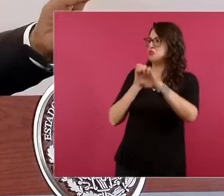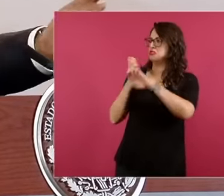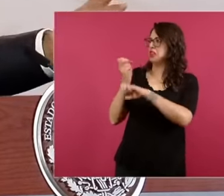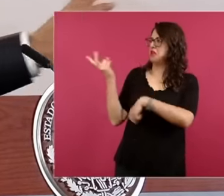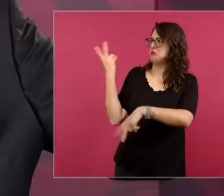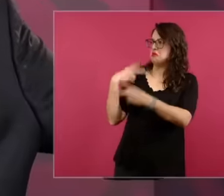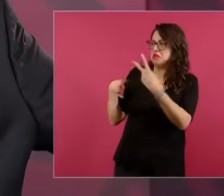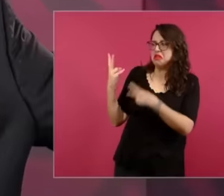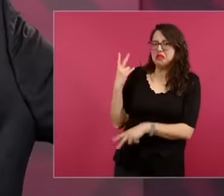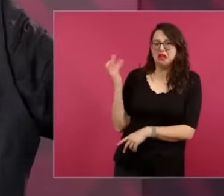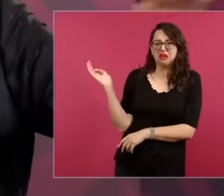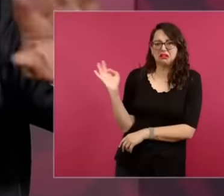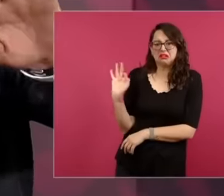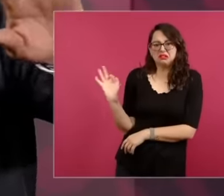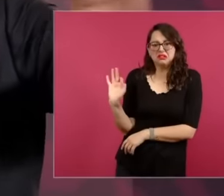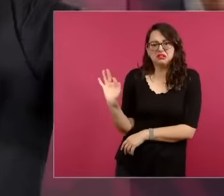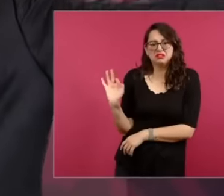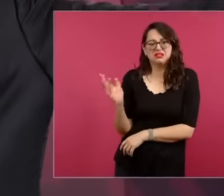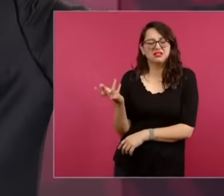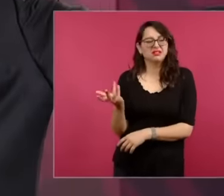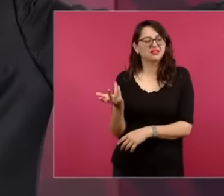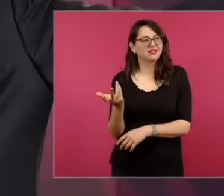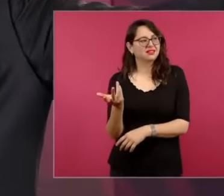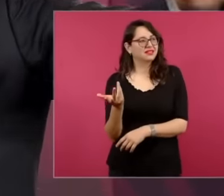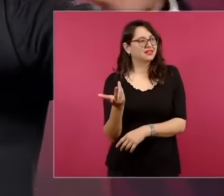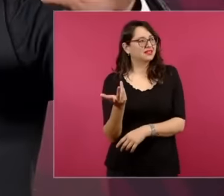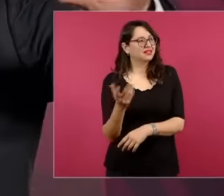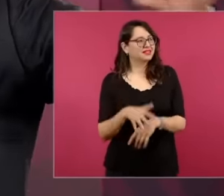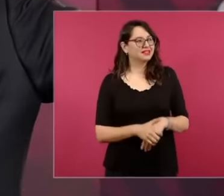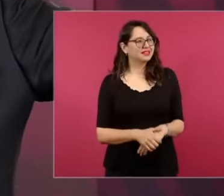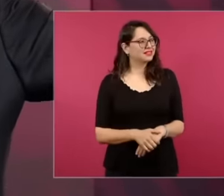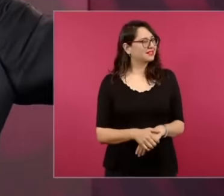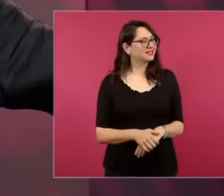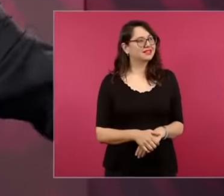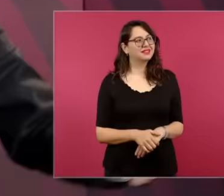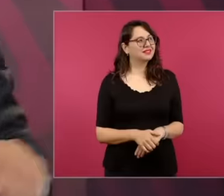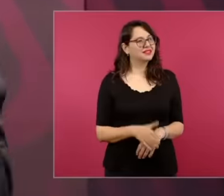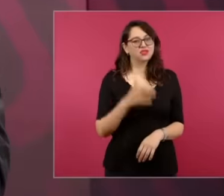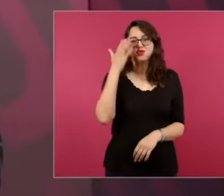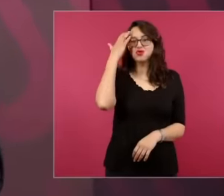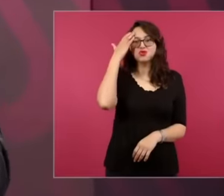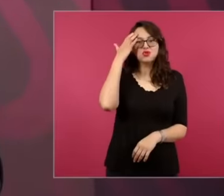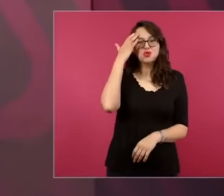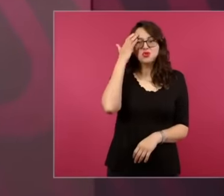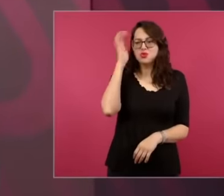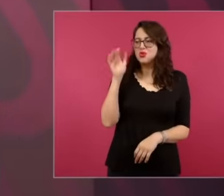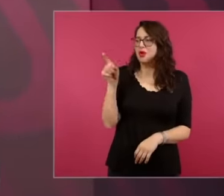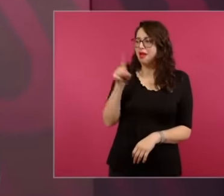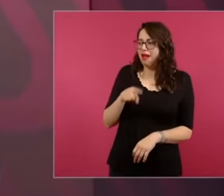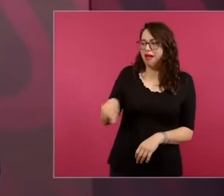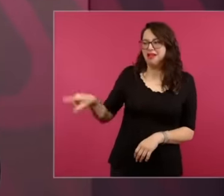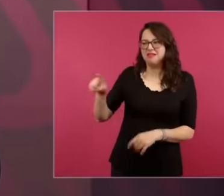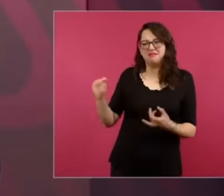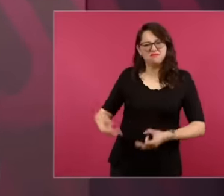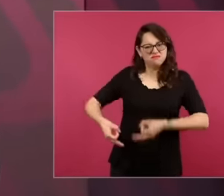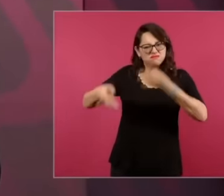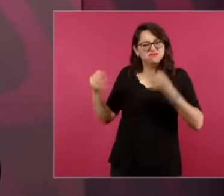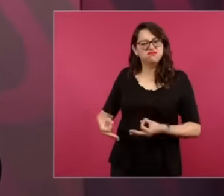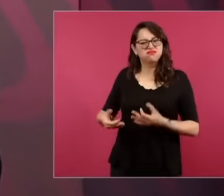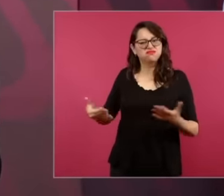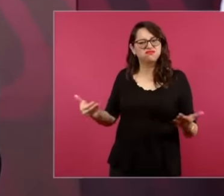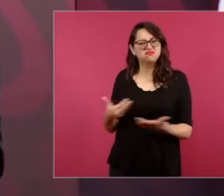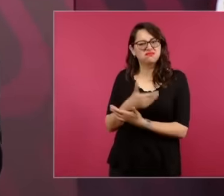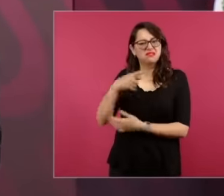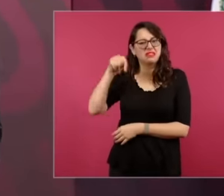porque estaban en el pantano, en la marginación. Cuando se